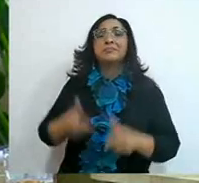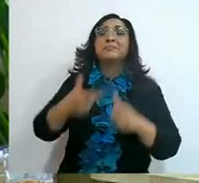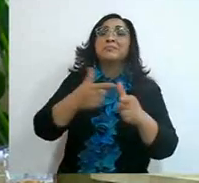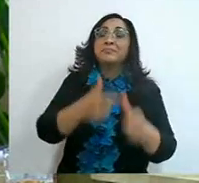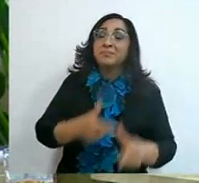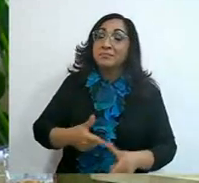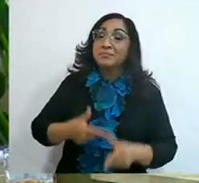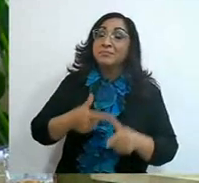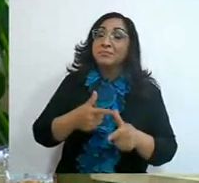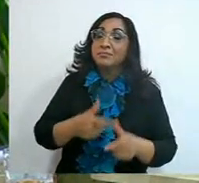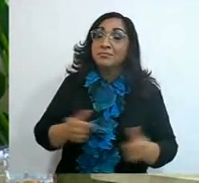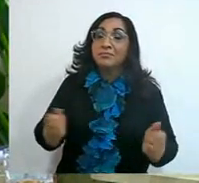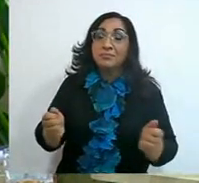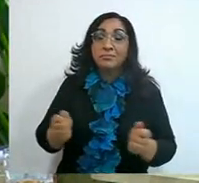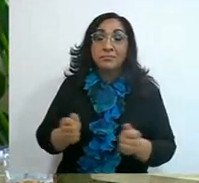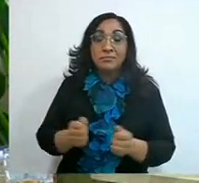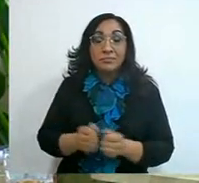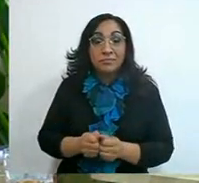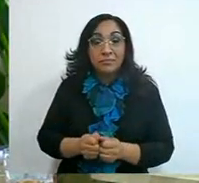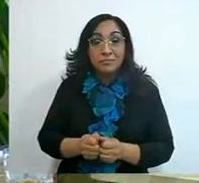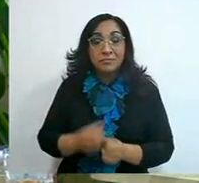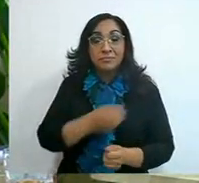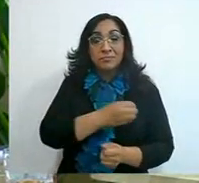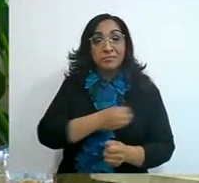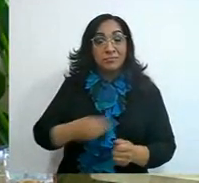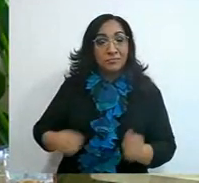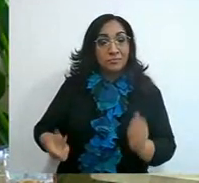seguimos con los mandamientos.